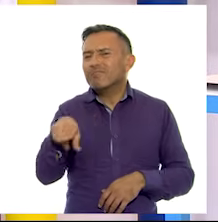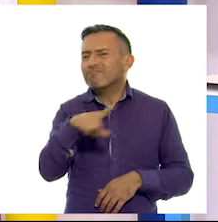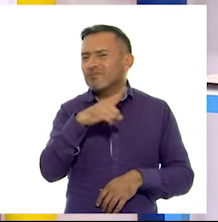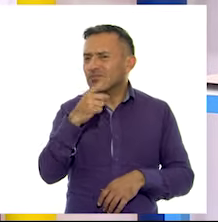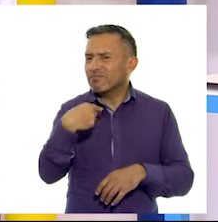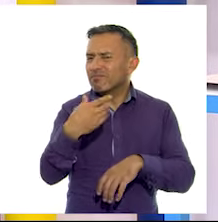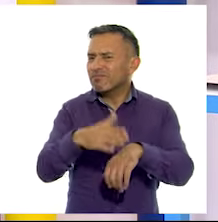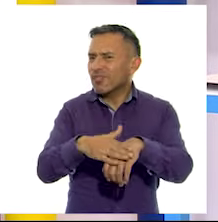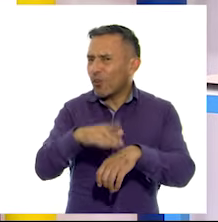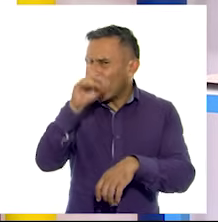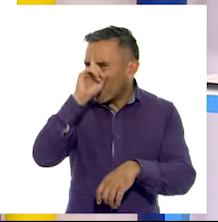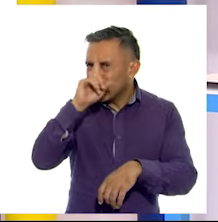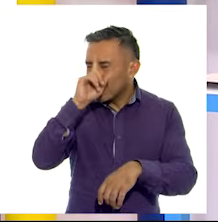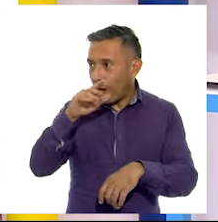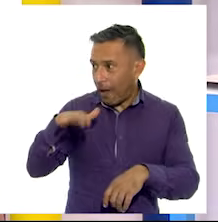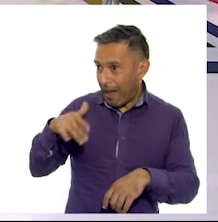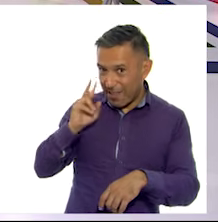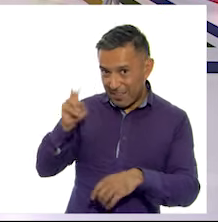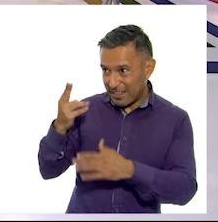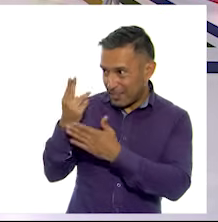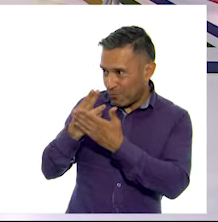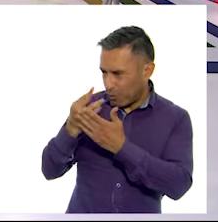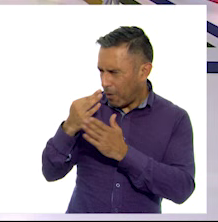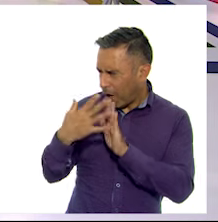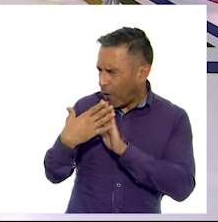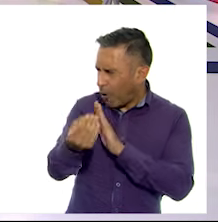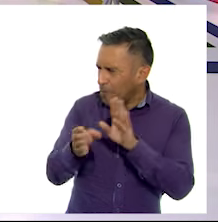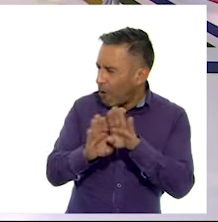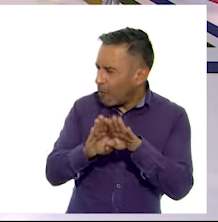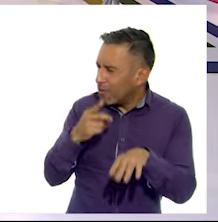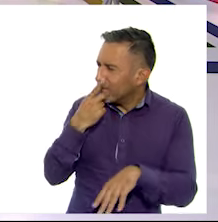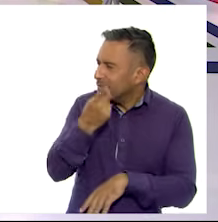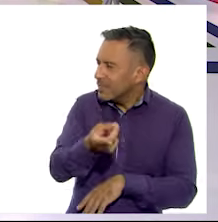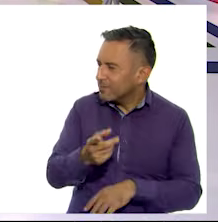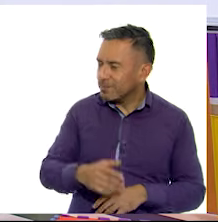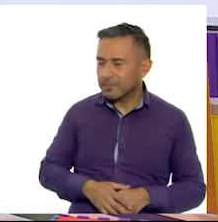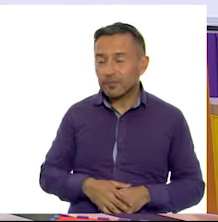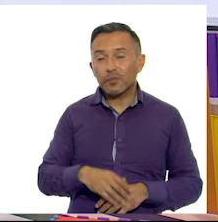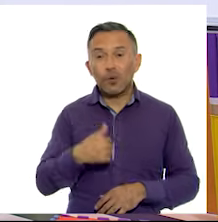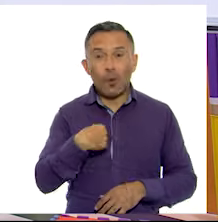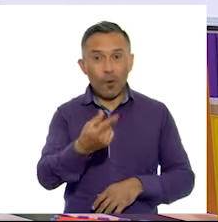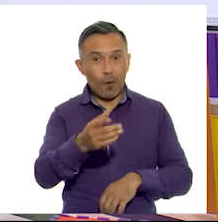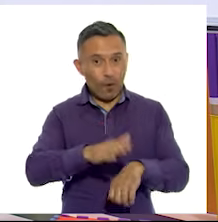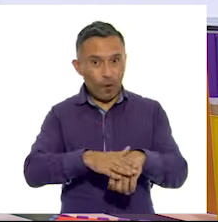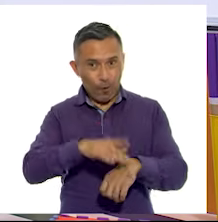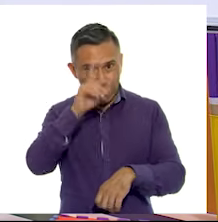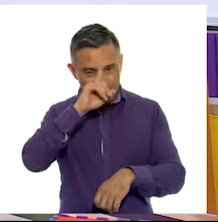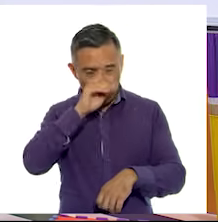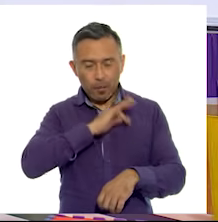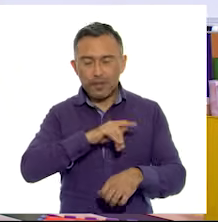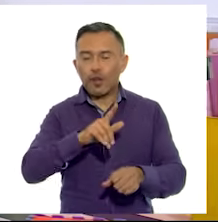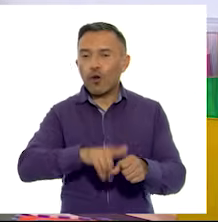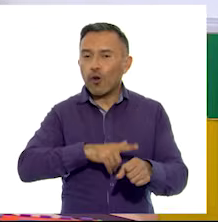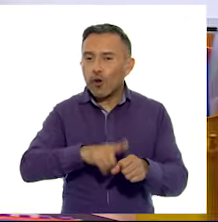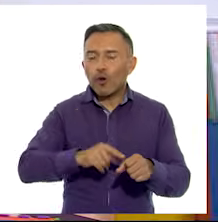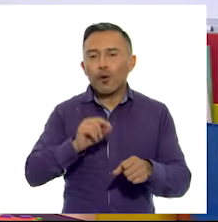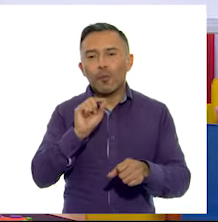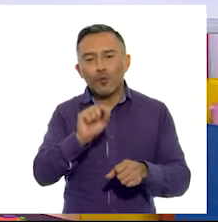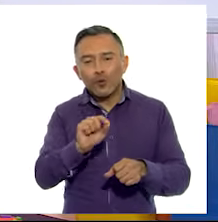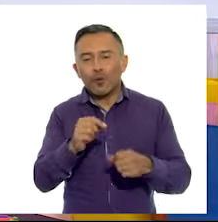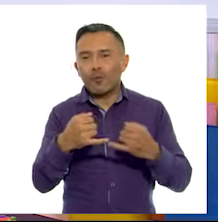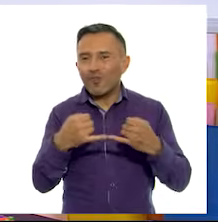hacer obras como la que acabamos de hacer? Pues yo les recomendaría que se dejen llevar por los colores, los puntos, las